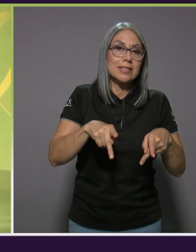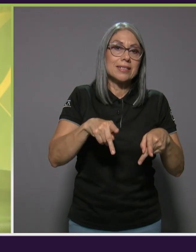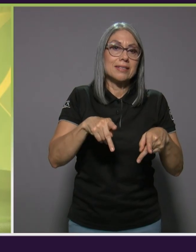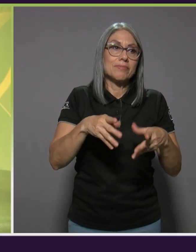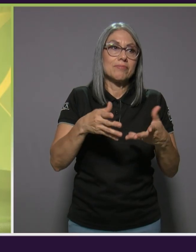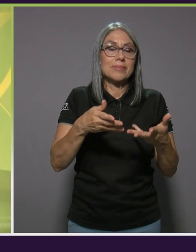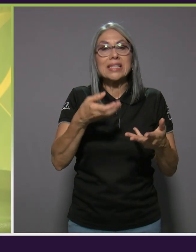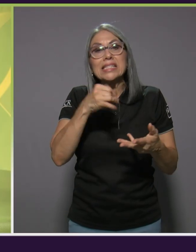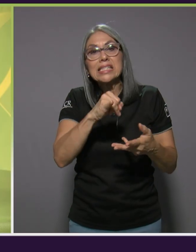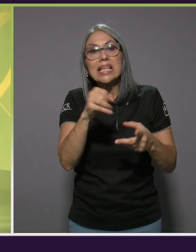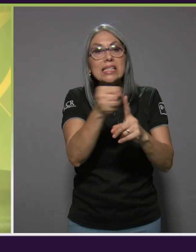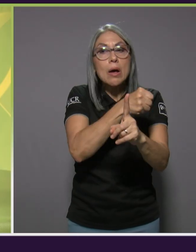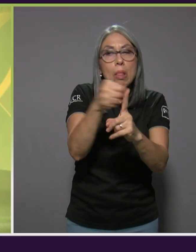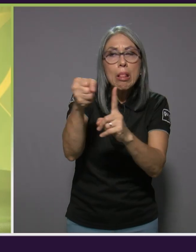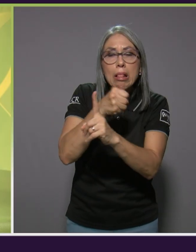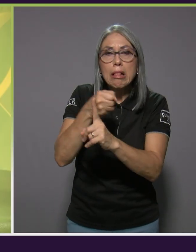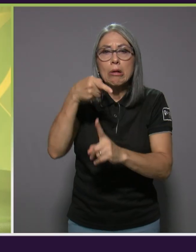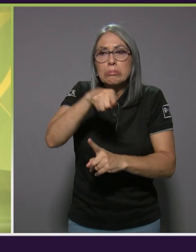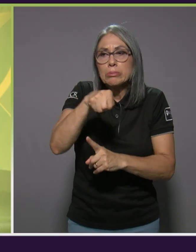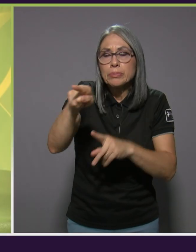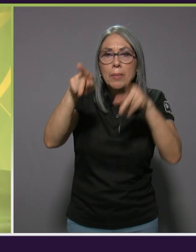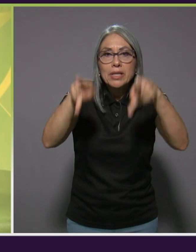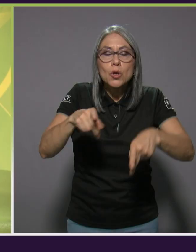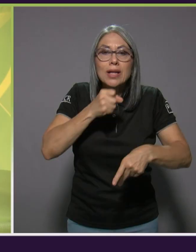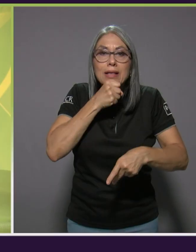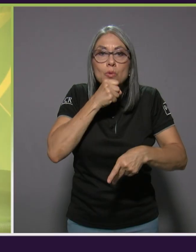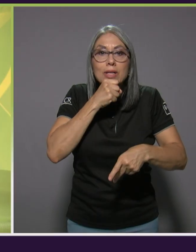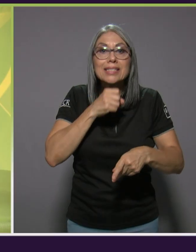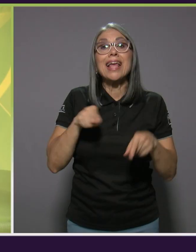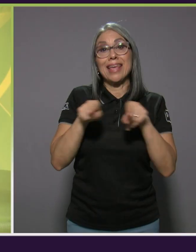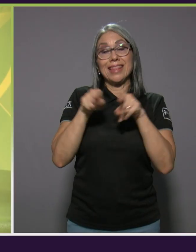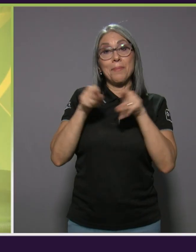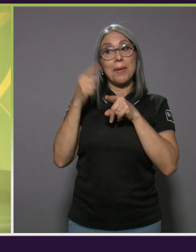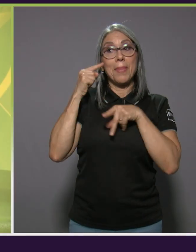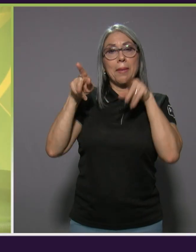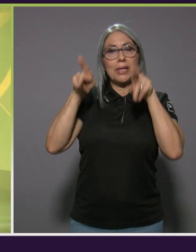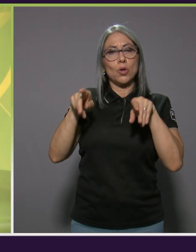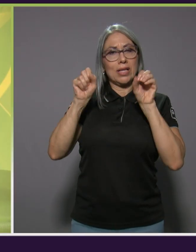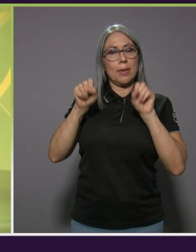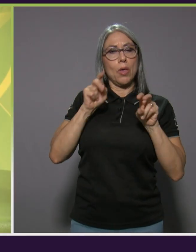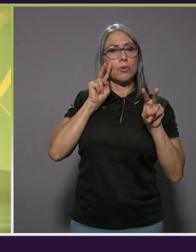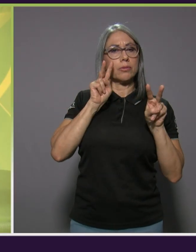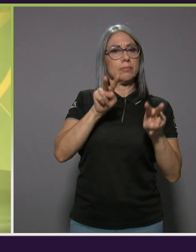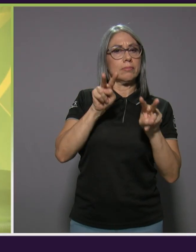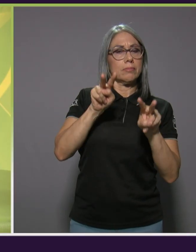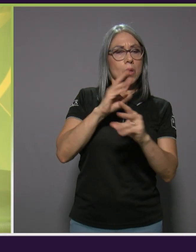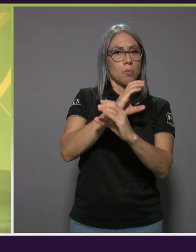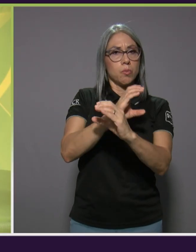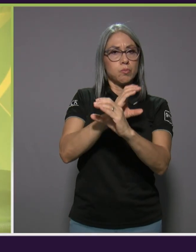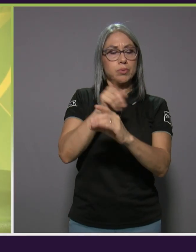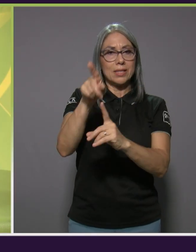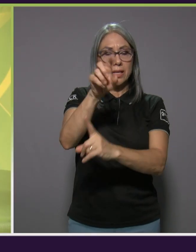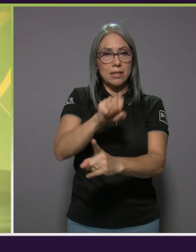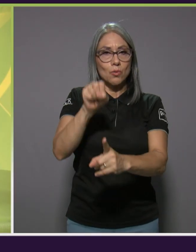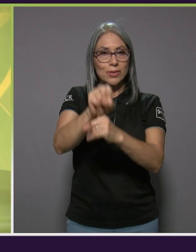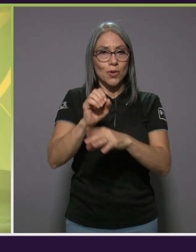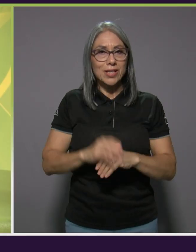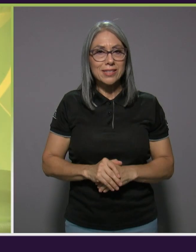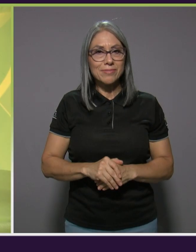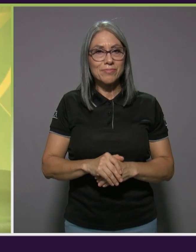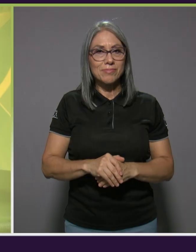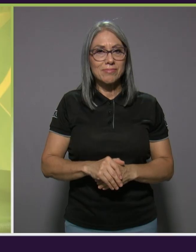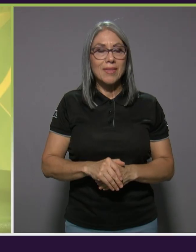también para los que podemos ser vigilantes, ¿verdad?, de estas situaciones. Por supuesto, un llamado a